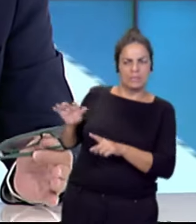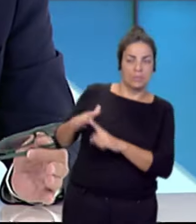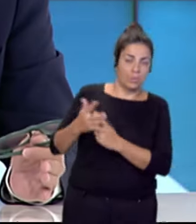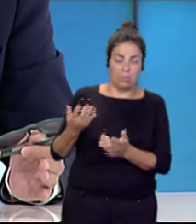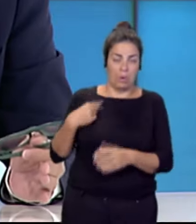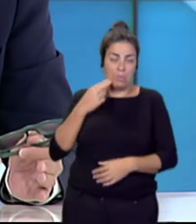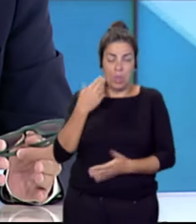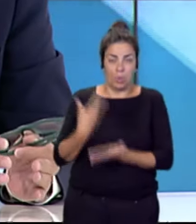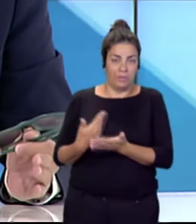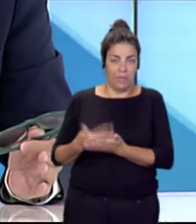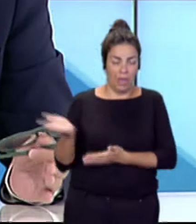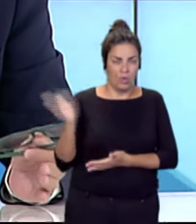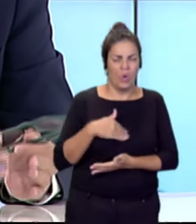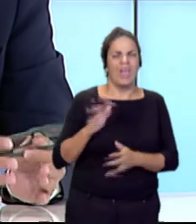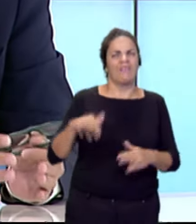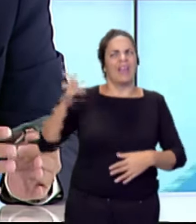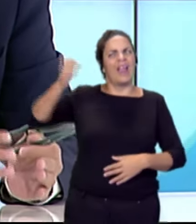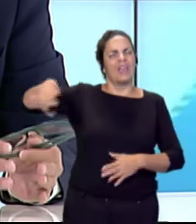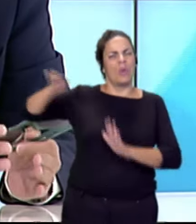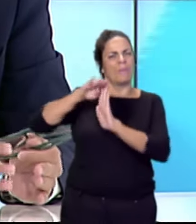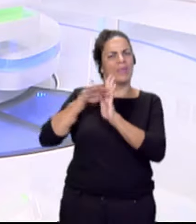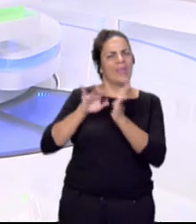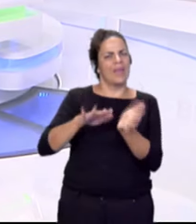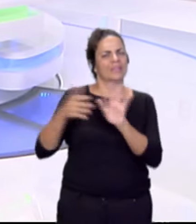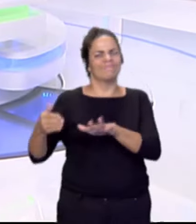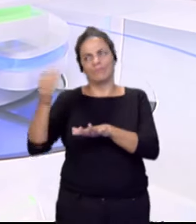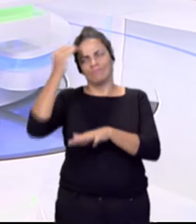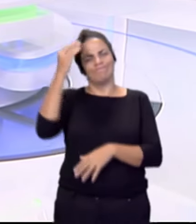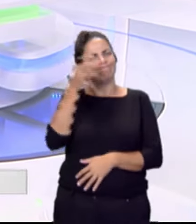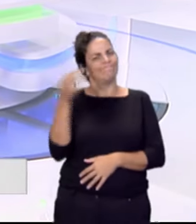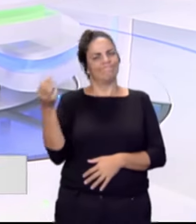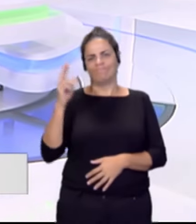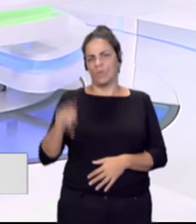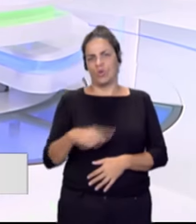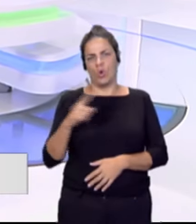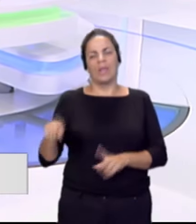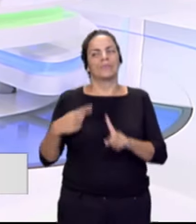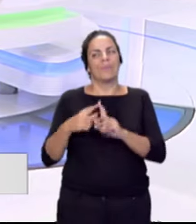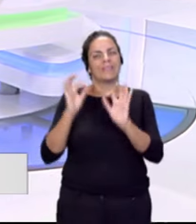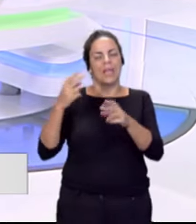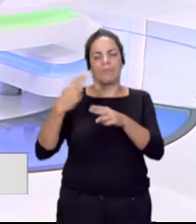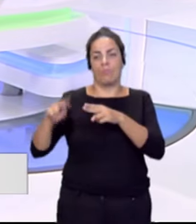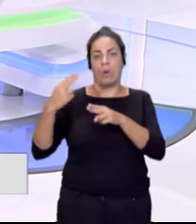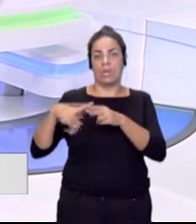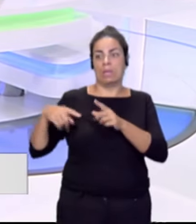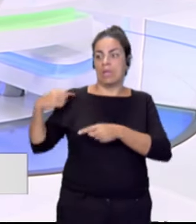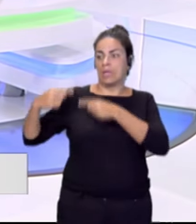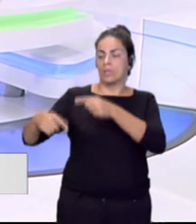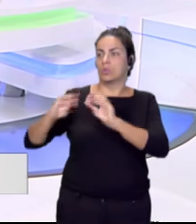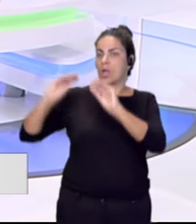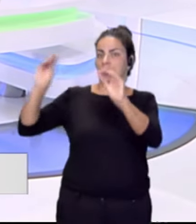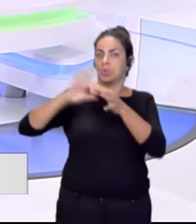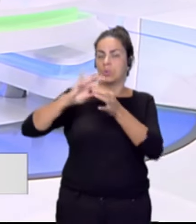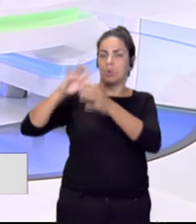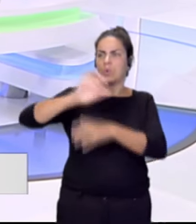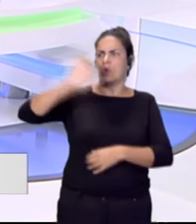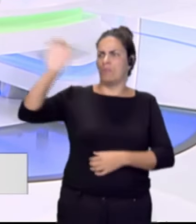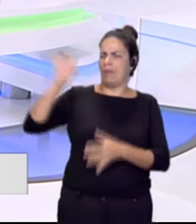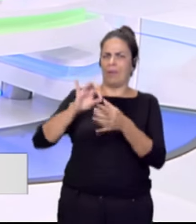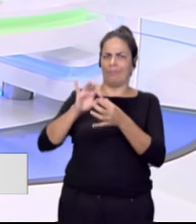de medidas que yo creo que no son las acertadas y desde luego no está dentro de la política tradicional de la Unión Europea, que se basa sobre todo